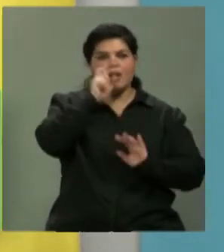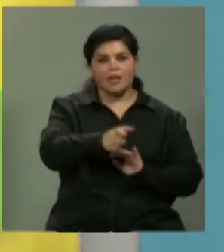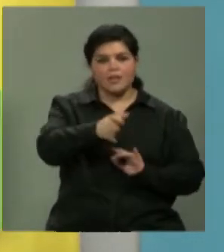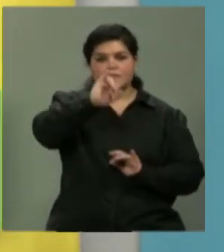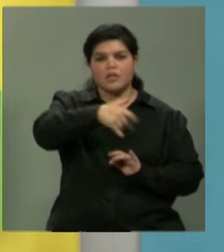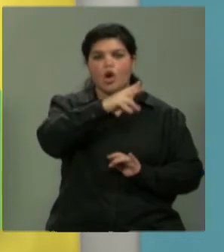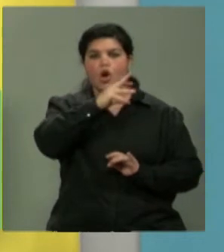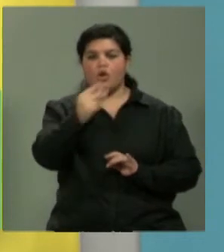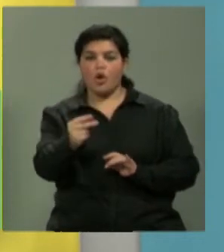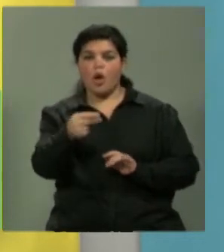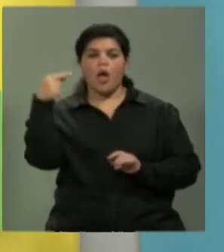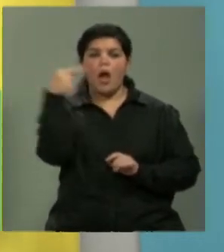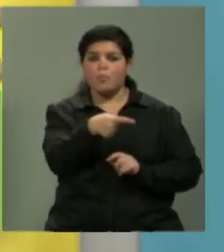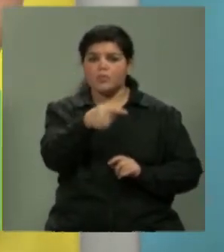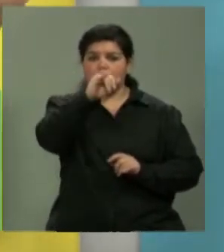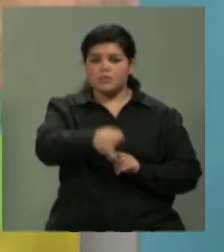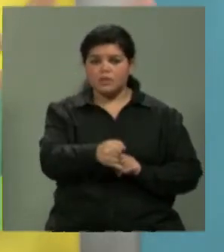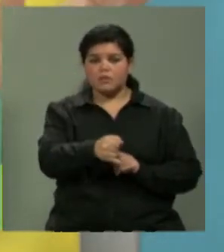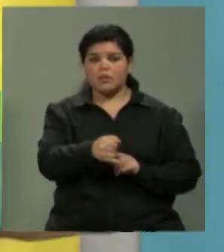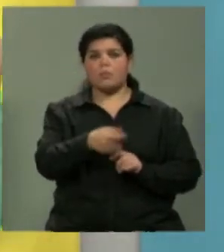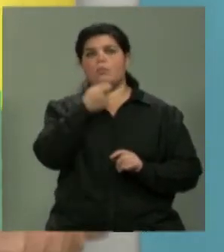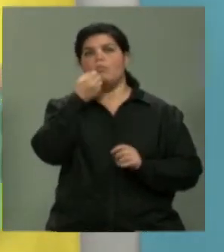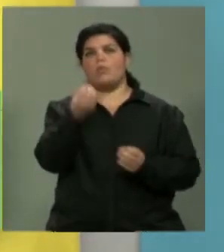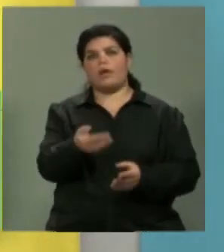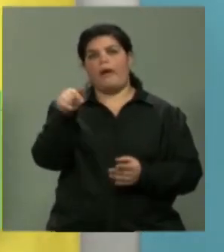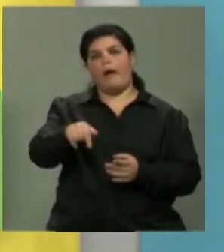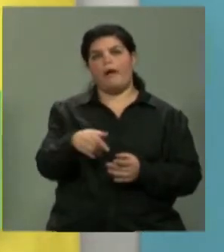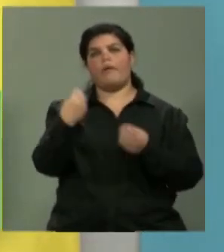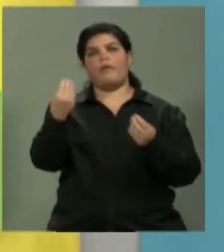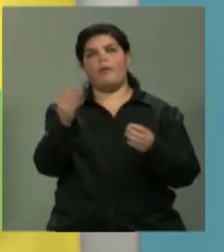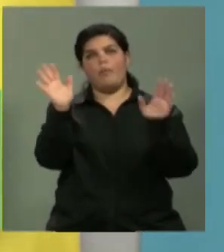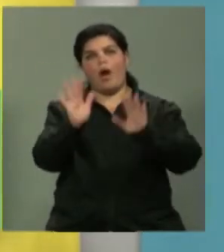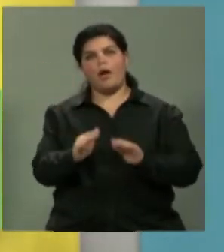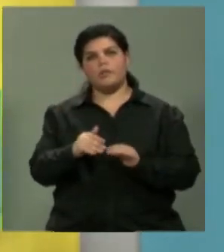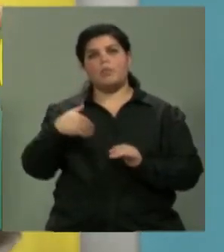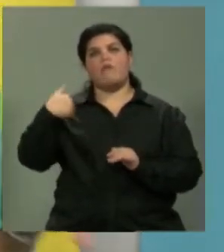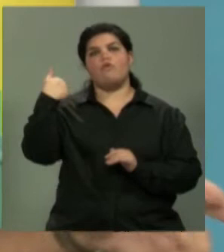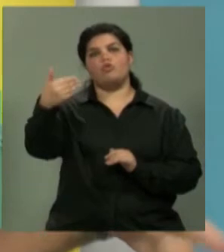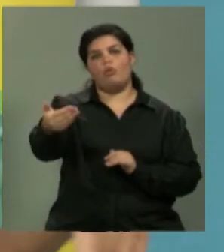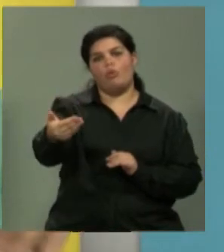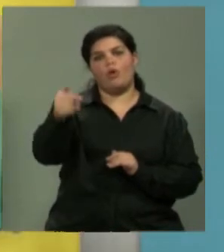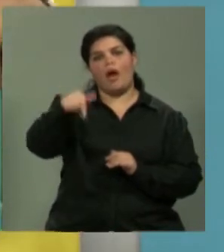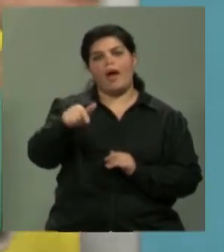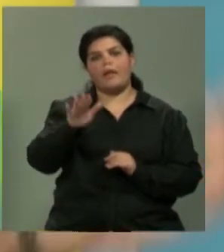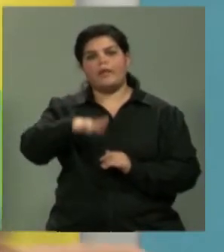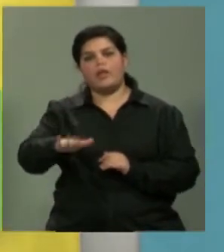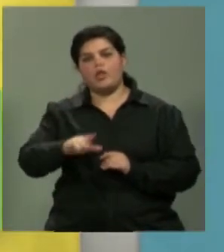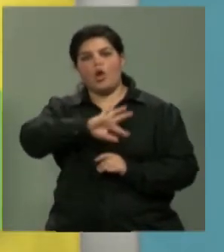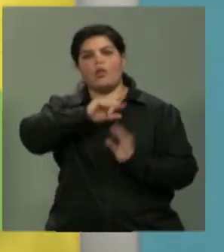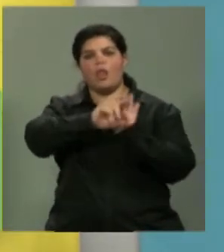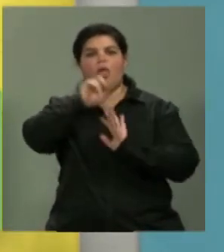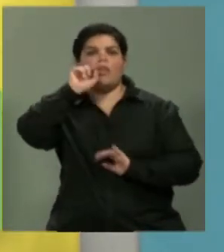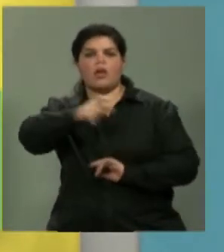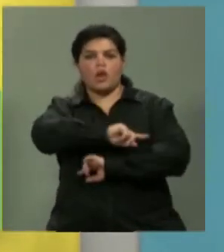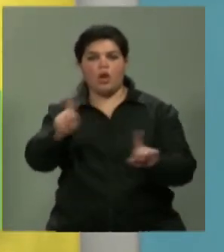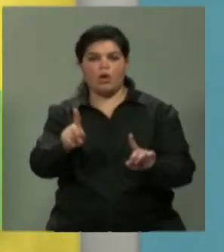a empezar a hablar de cómo hacemos para que un niñito no llegue a delinquir, y es una charla sociológica que te va a llevar una vida